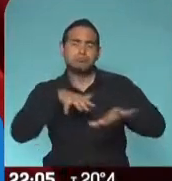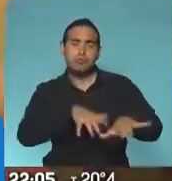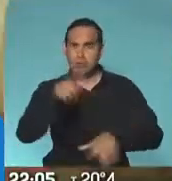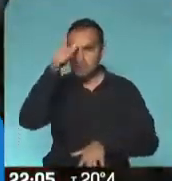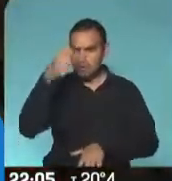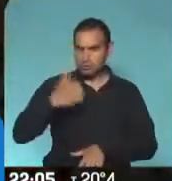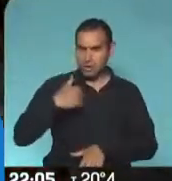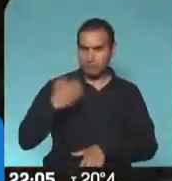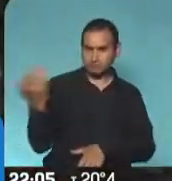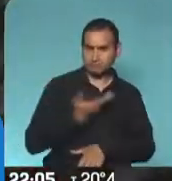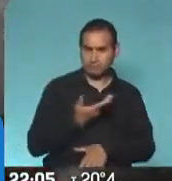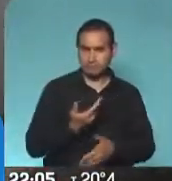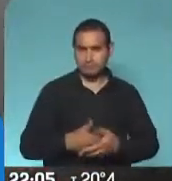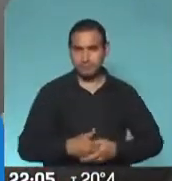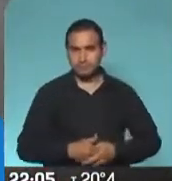militares.